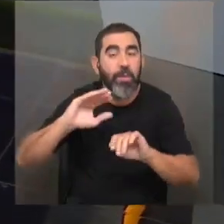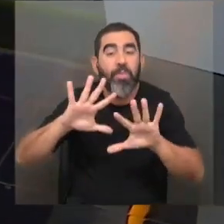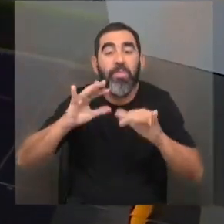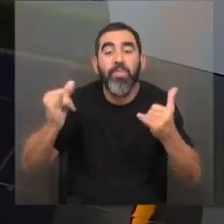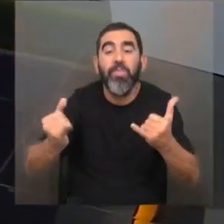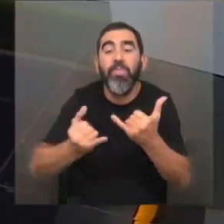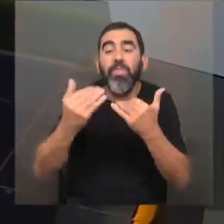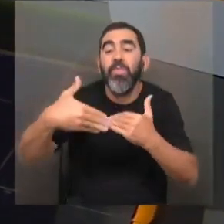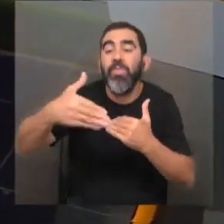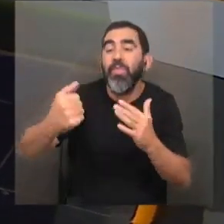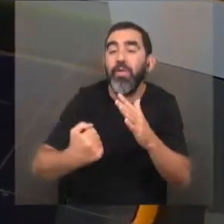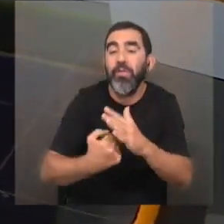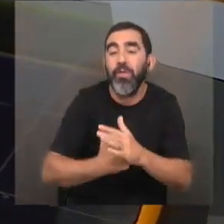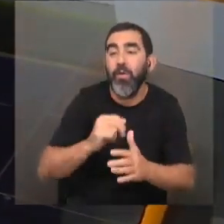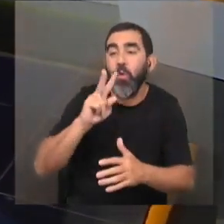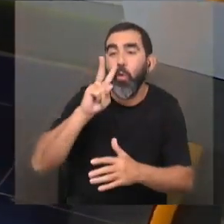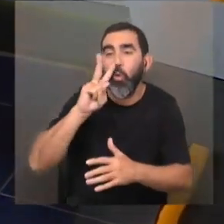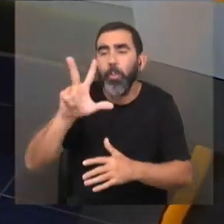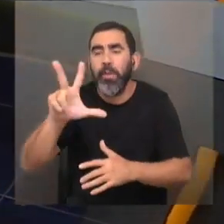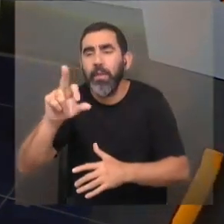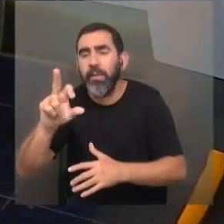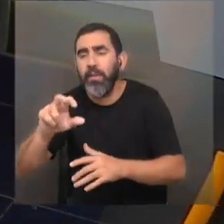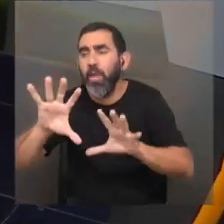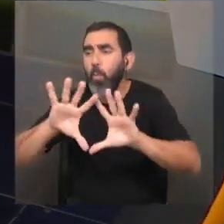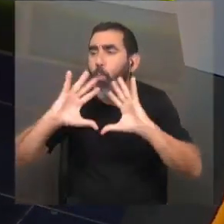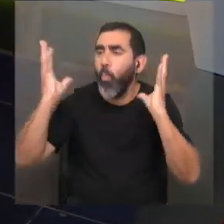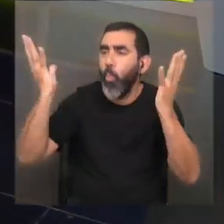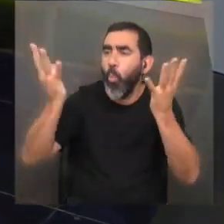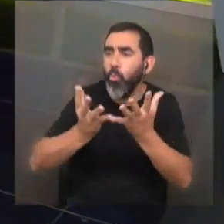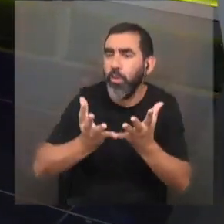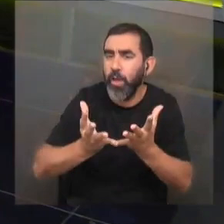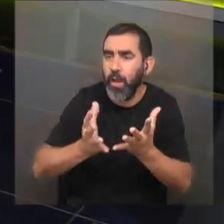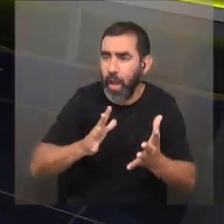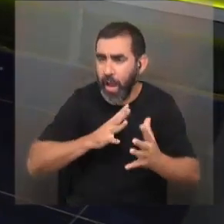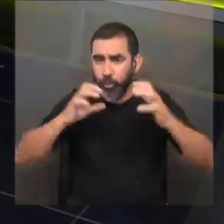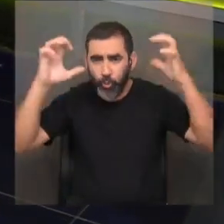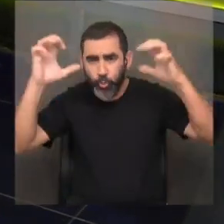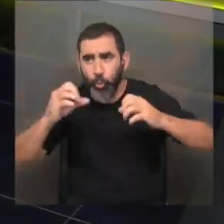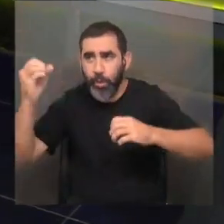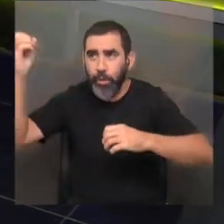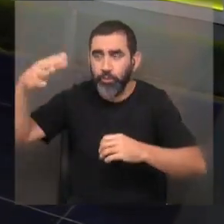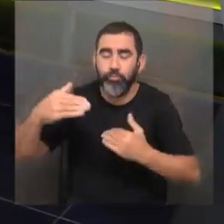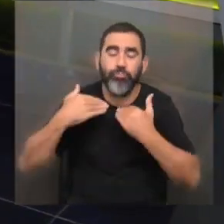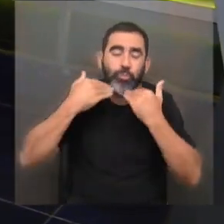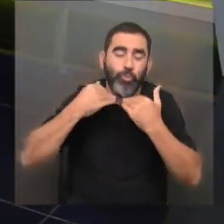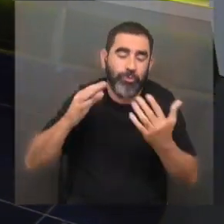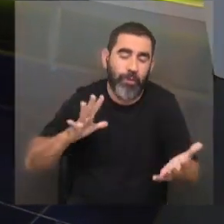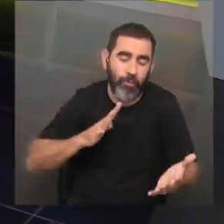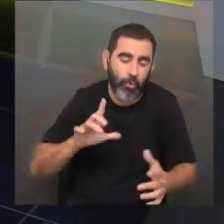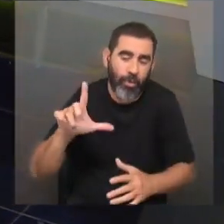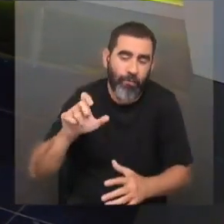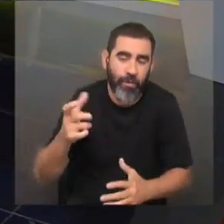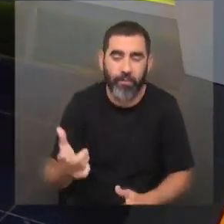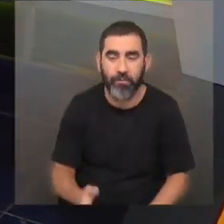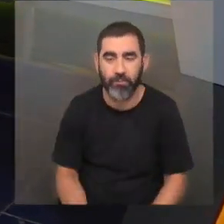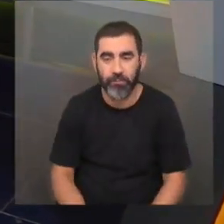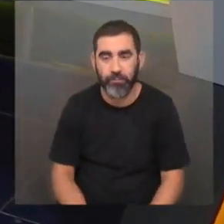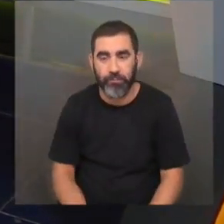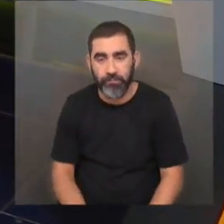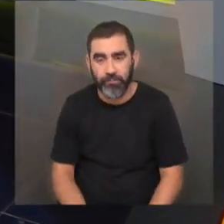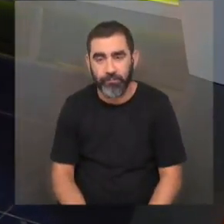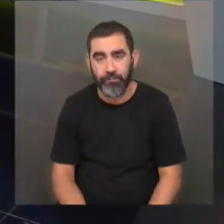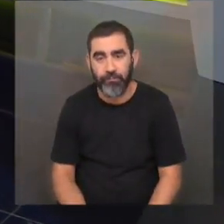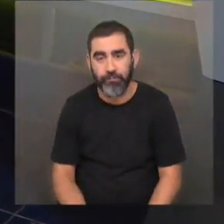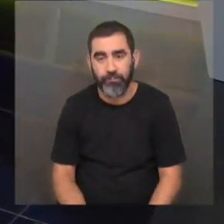Claro. Yo no puedo decir si en 2030, cuando empiece la Copa del Mundo en 2030, va a haber sol o ese si va a día va a llover, estar claro. lloviendo ese día, Claro. no es un tema